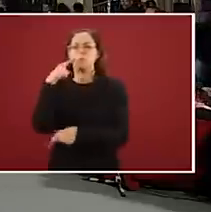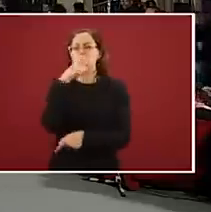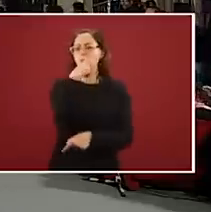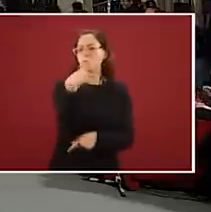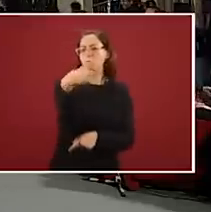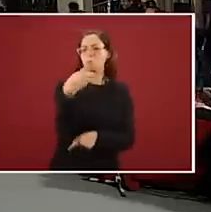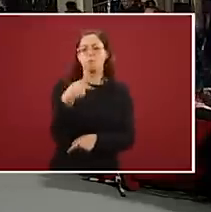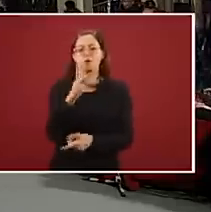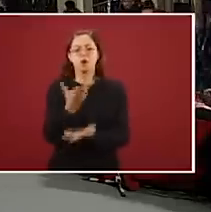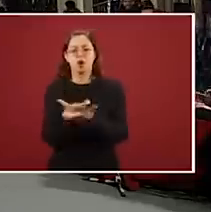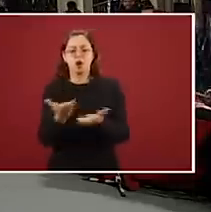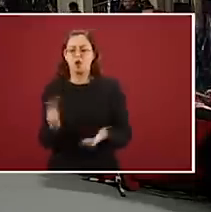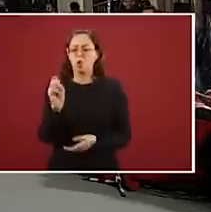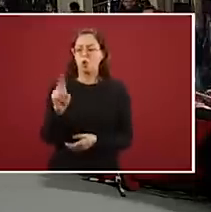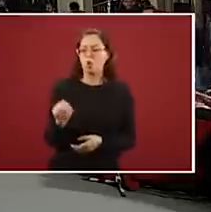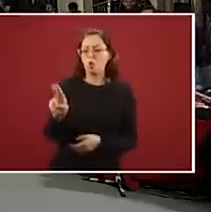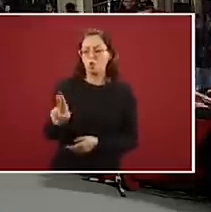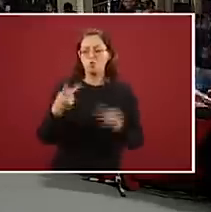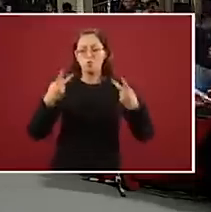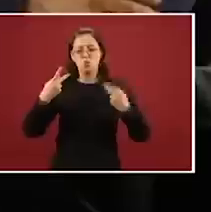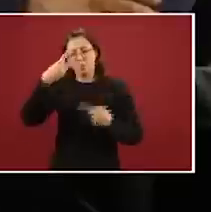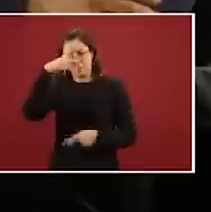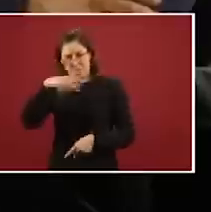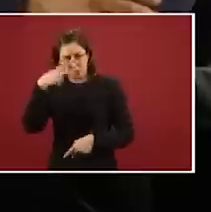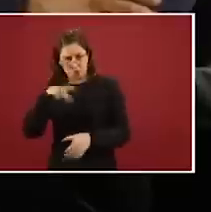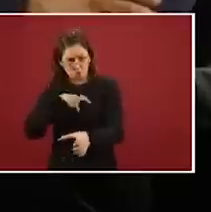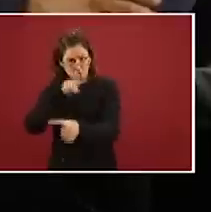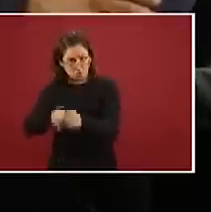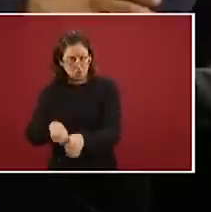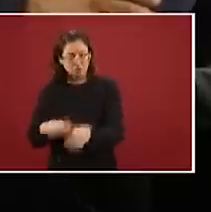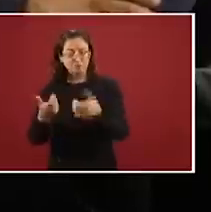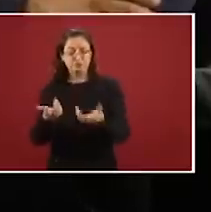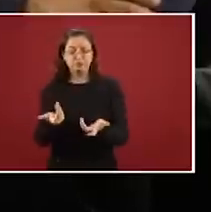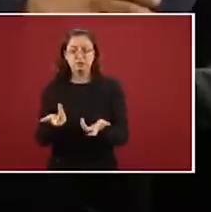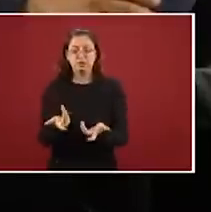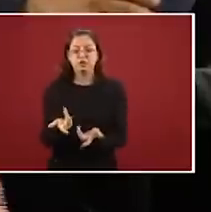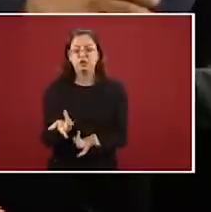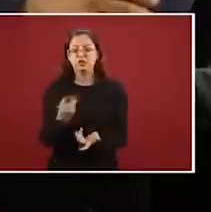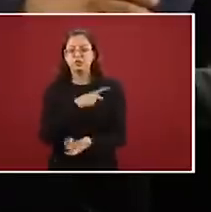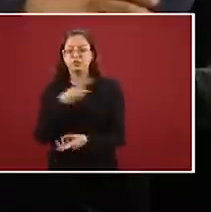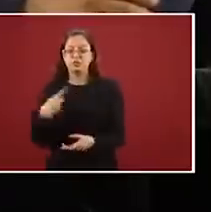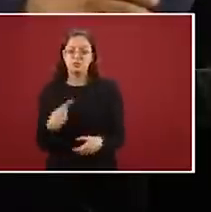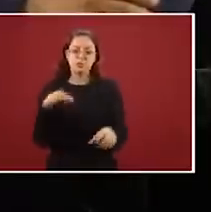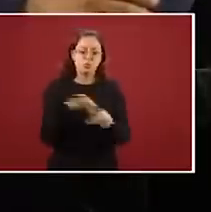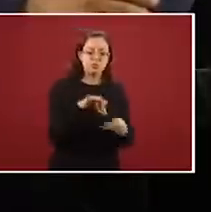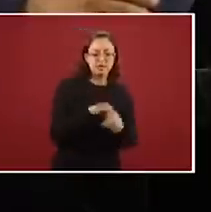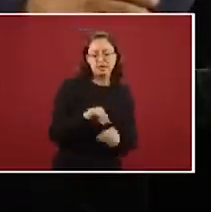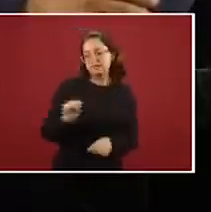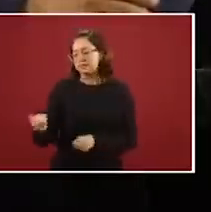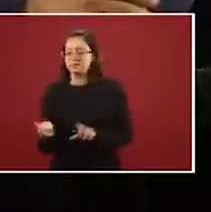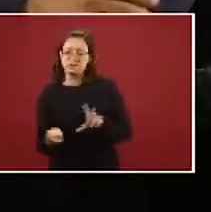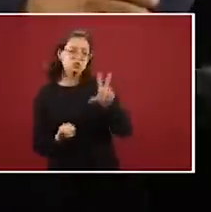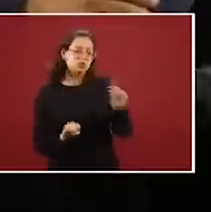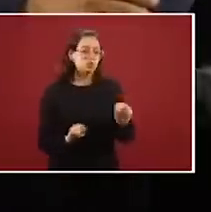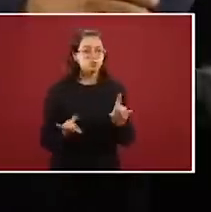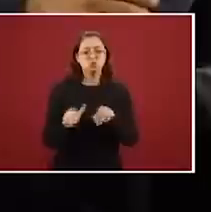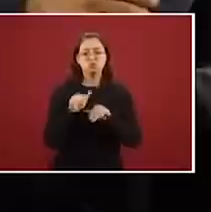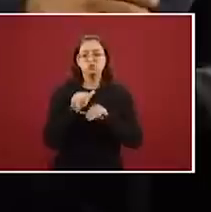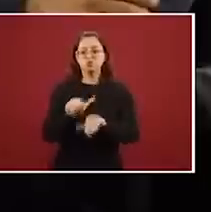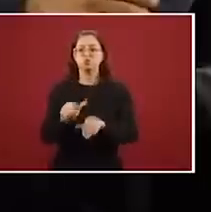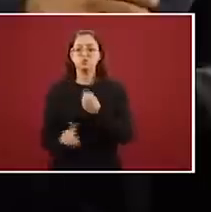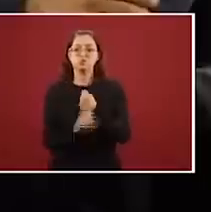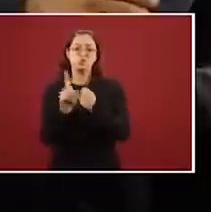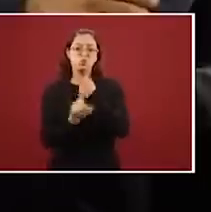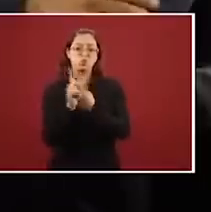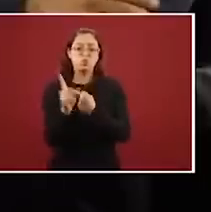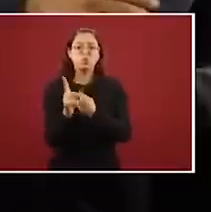en el Consejo de Seguridad de la ONU? De tener este asiento va a tener que votar en un sentido o en otro sobre este tipo de conflictos. En caso